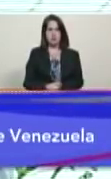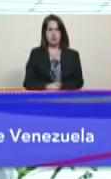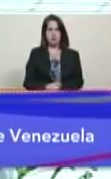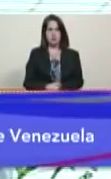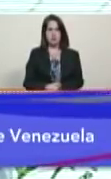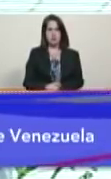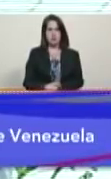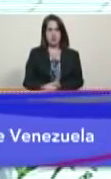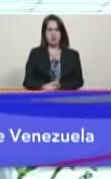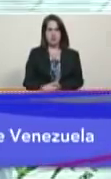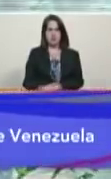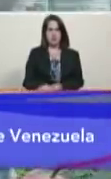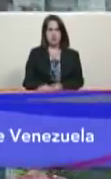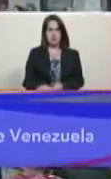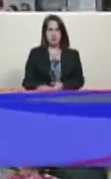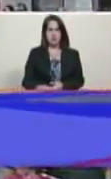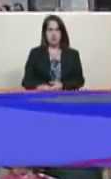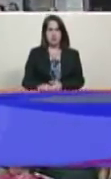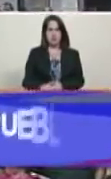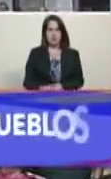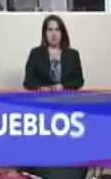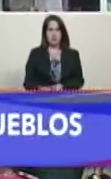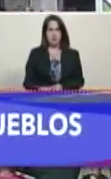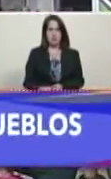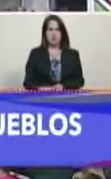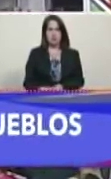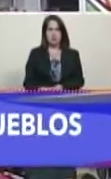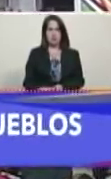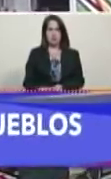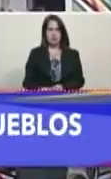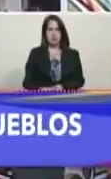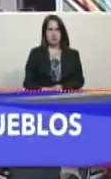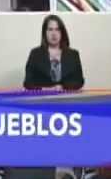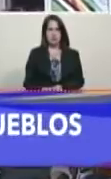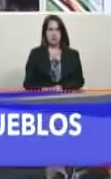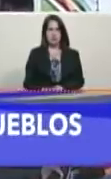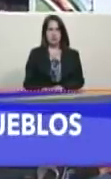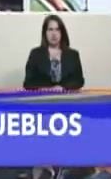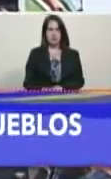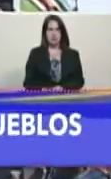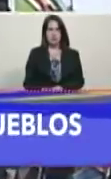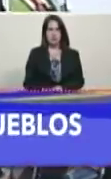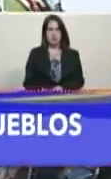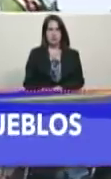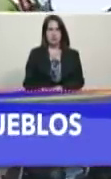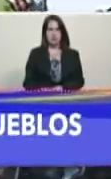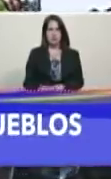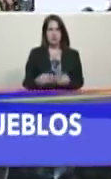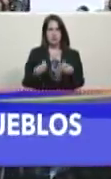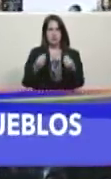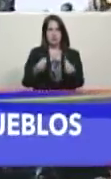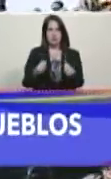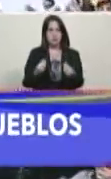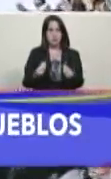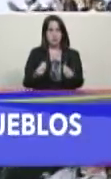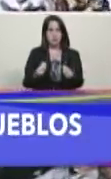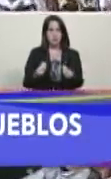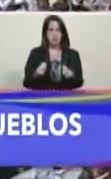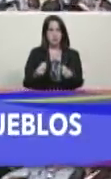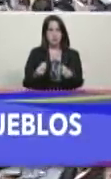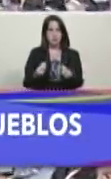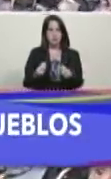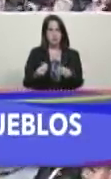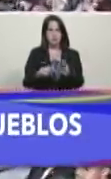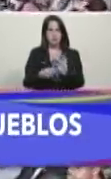de américa del norte de europa de los países árabes de asia